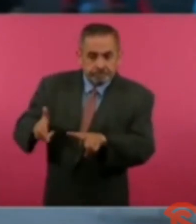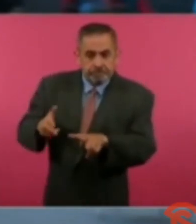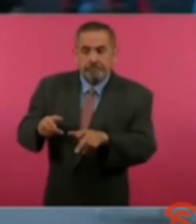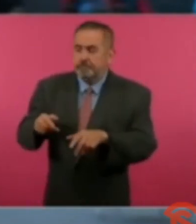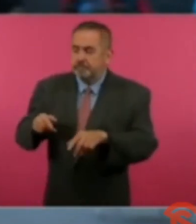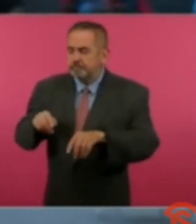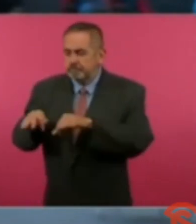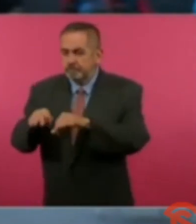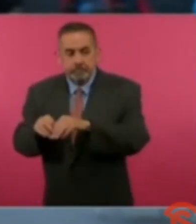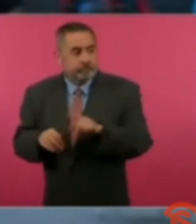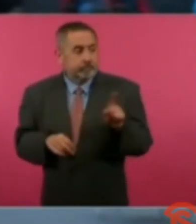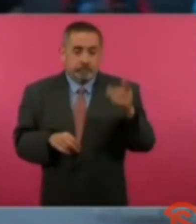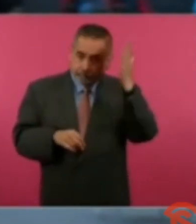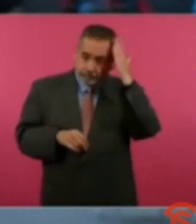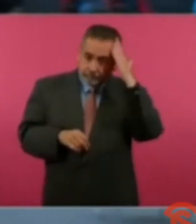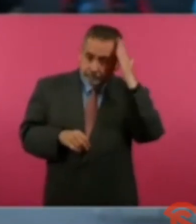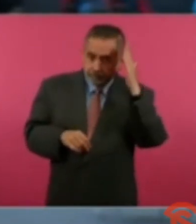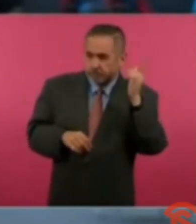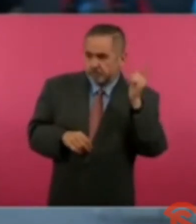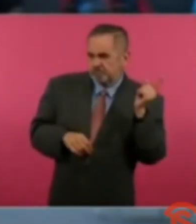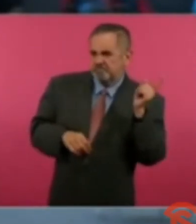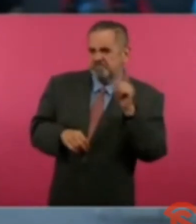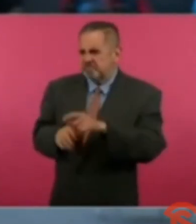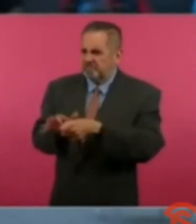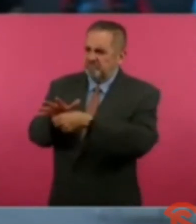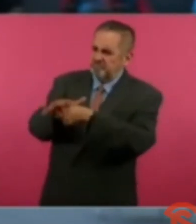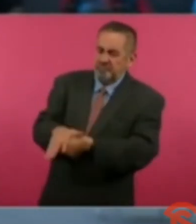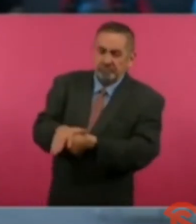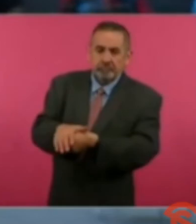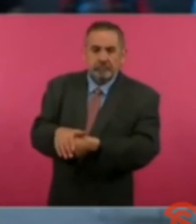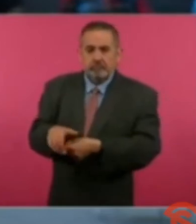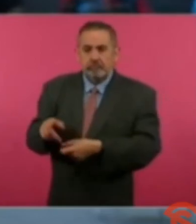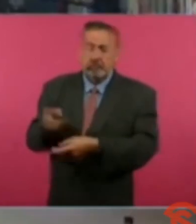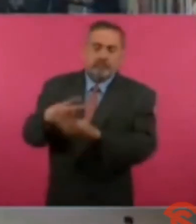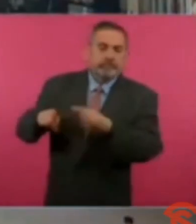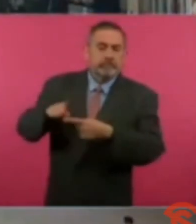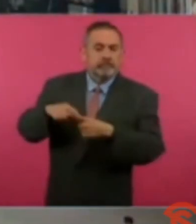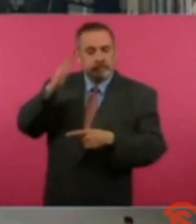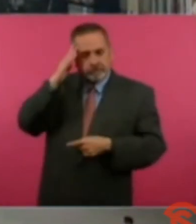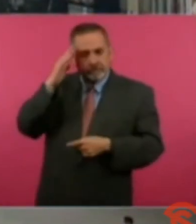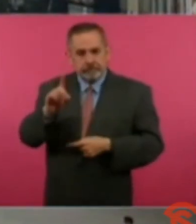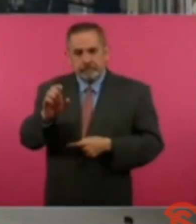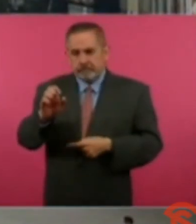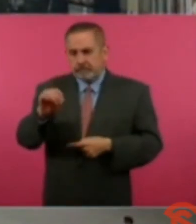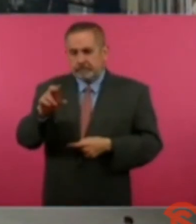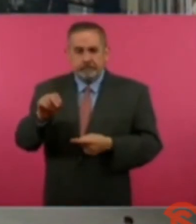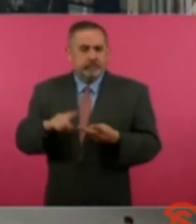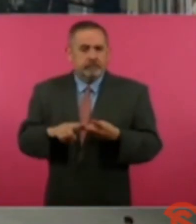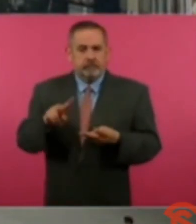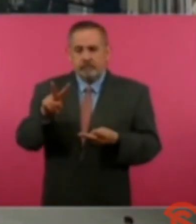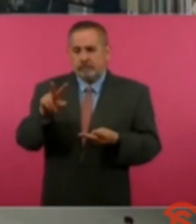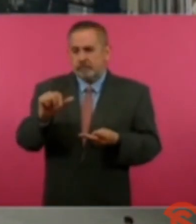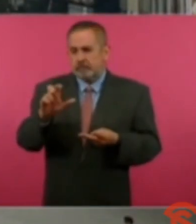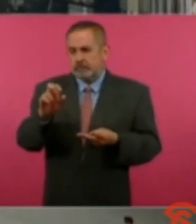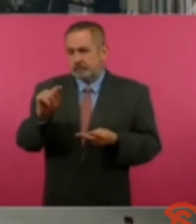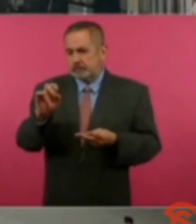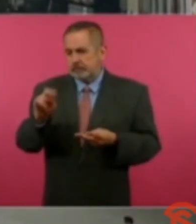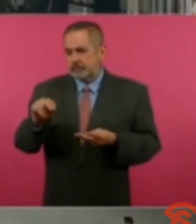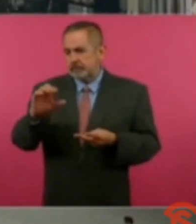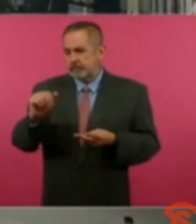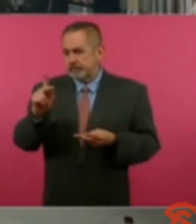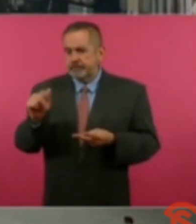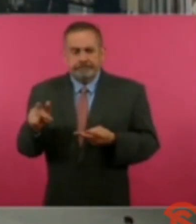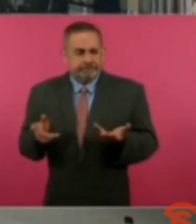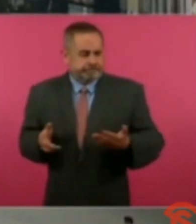represión de líderes sindicales. De ese movimiento salieron líderes como Demetrio Vallejo, Valentín Campa. Preguntarle,